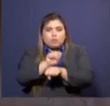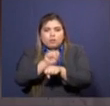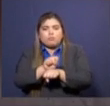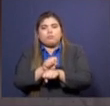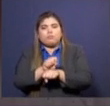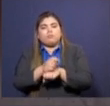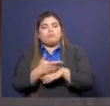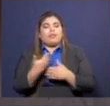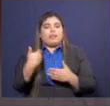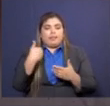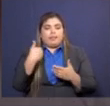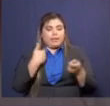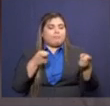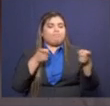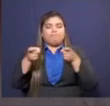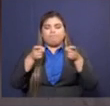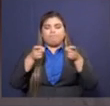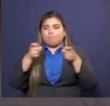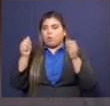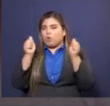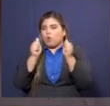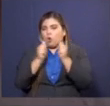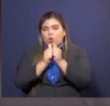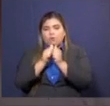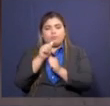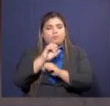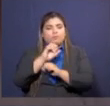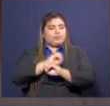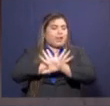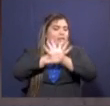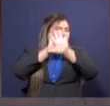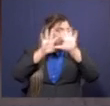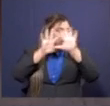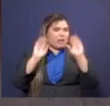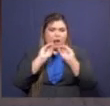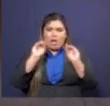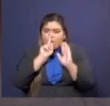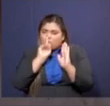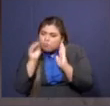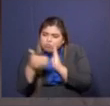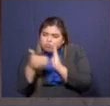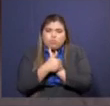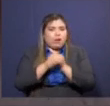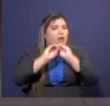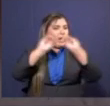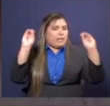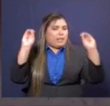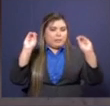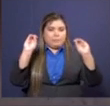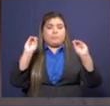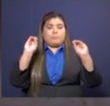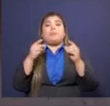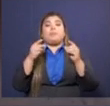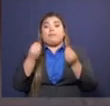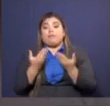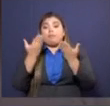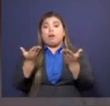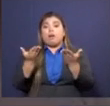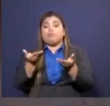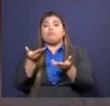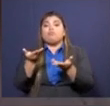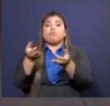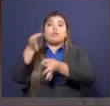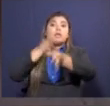sean manejados con total transparencia y sujetos a la rendición de